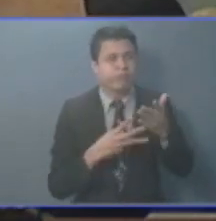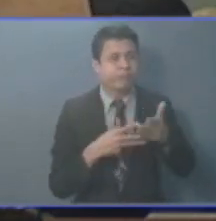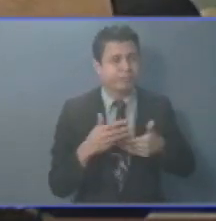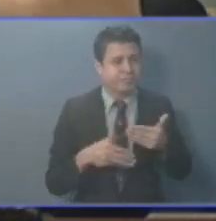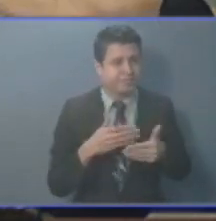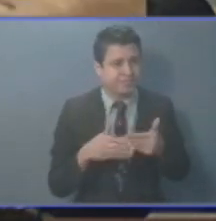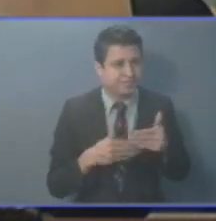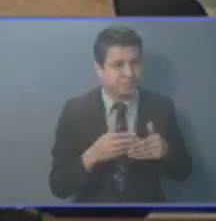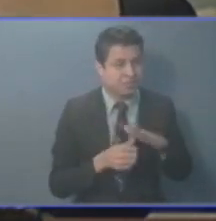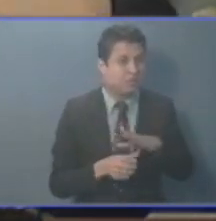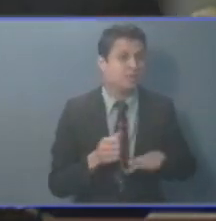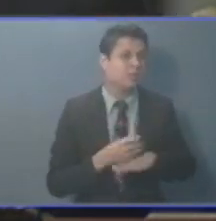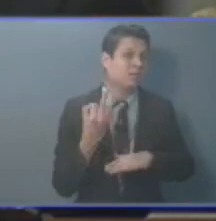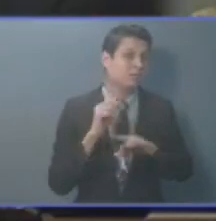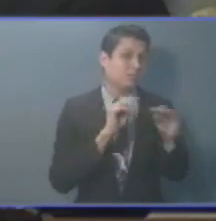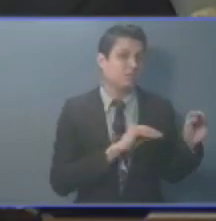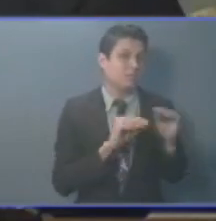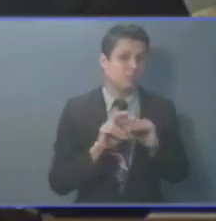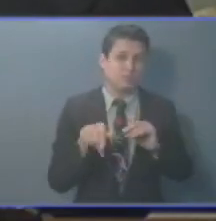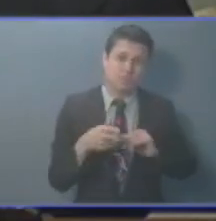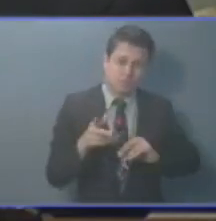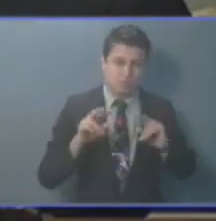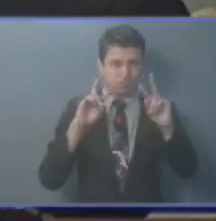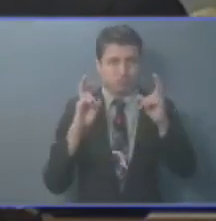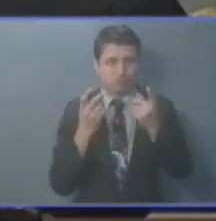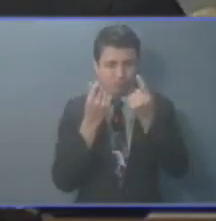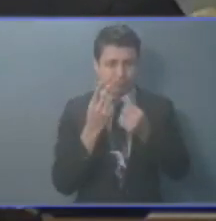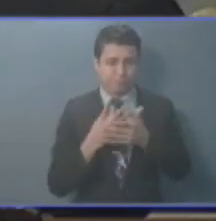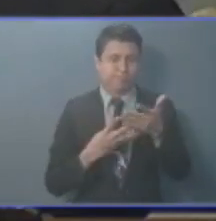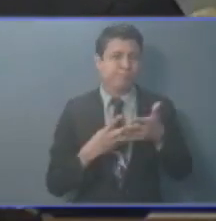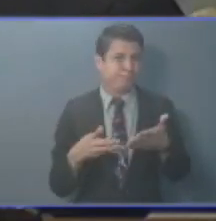de la administración y ejecución de los referidos recursos.